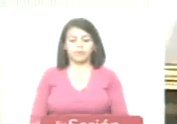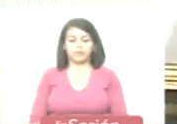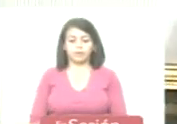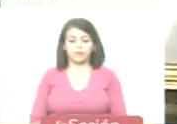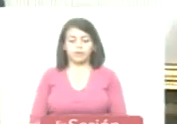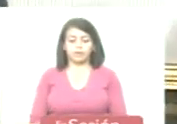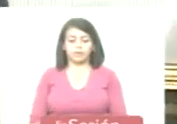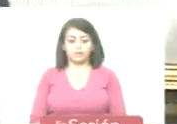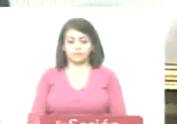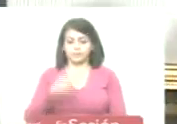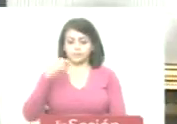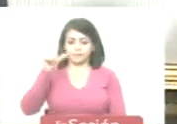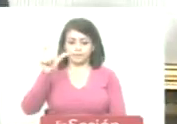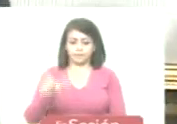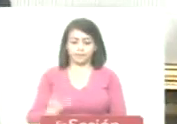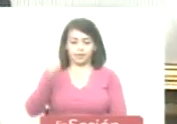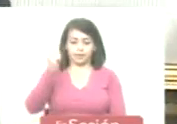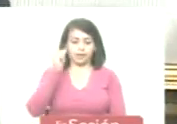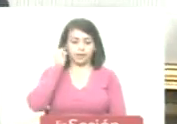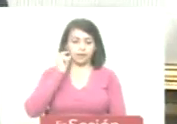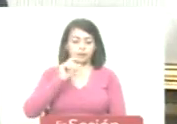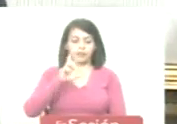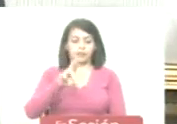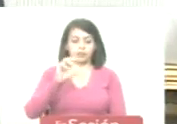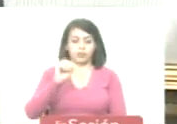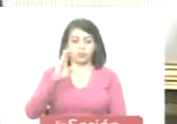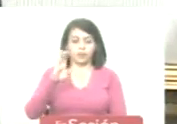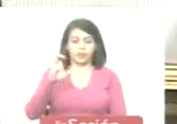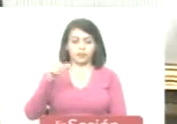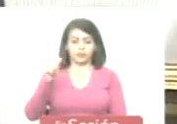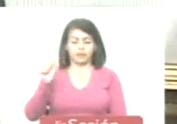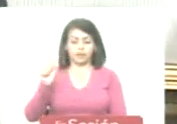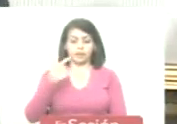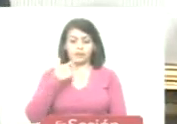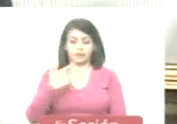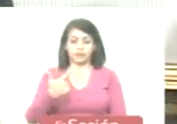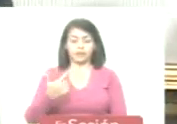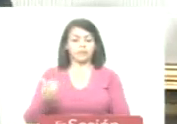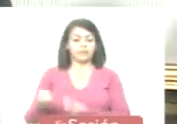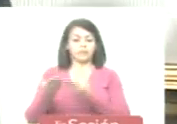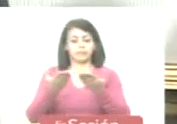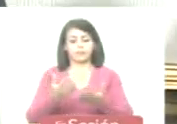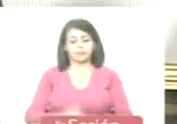Voy a dejar en el derecho de palabra a la diputada Rodbexa Poleo. Solicita a la tribuna de oradores, se le concede.